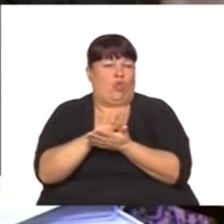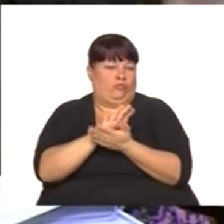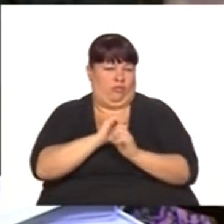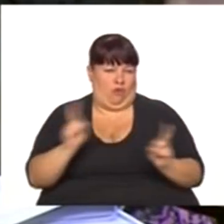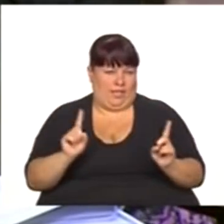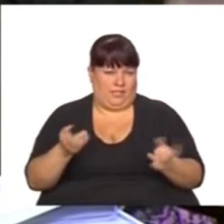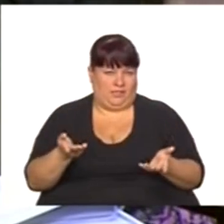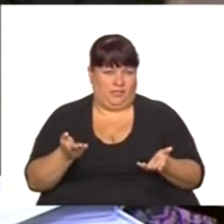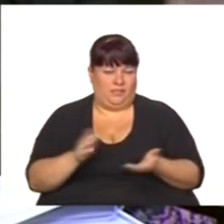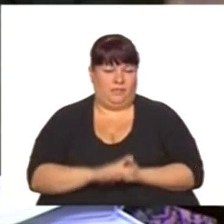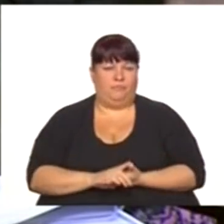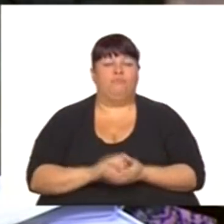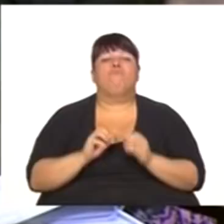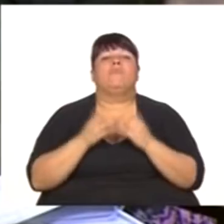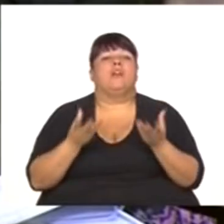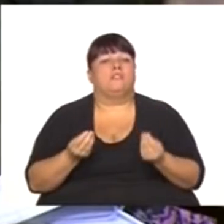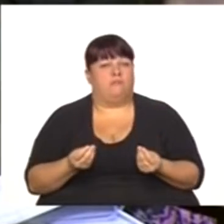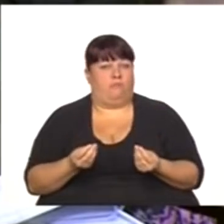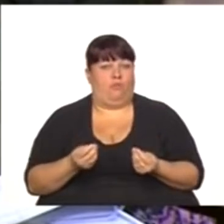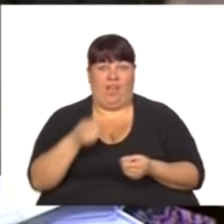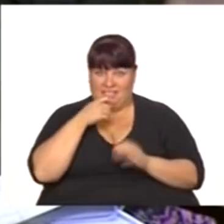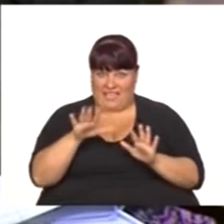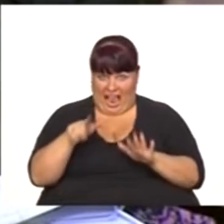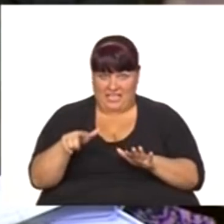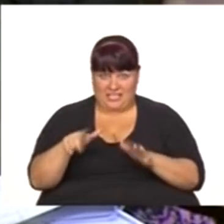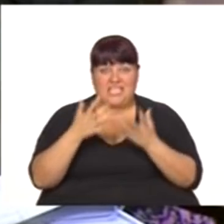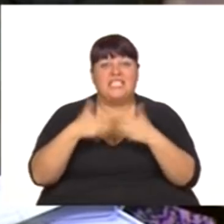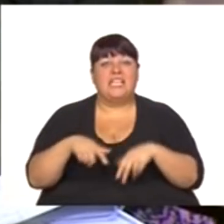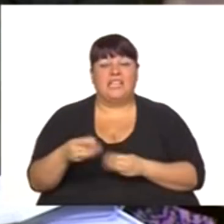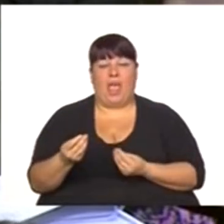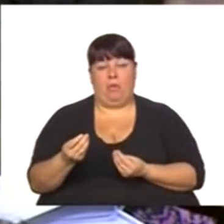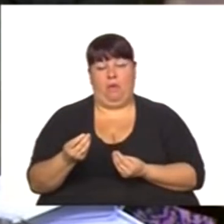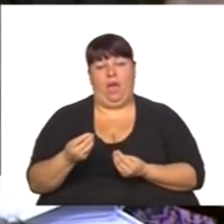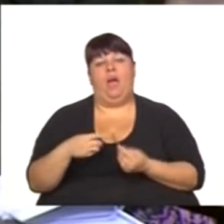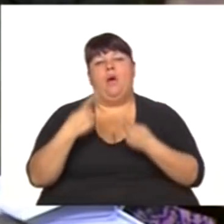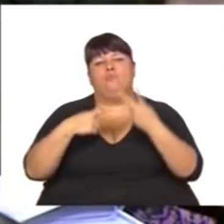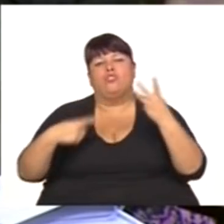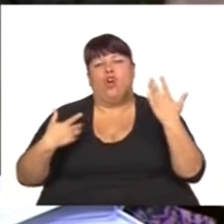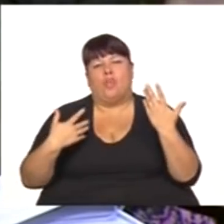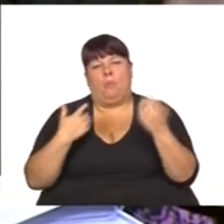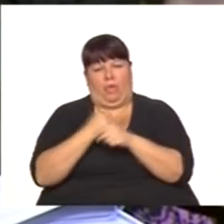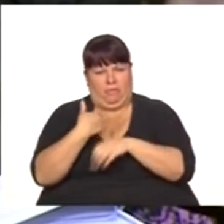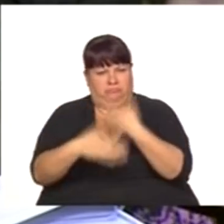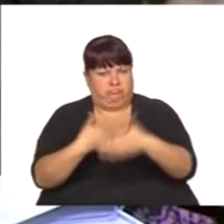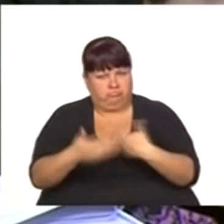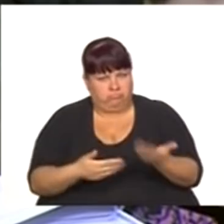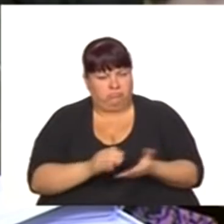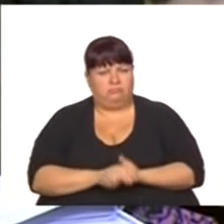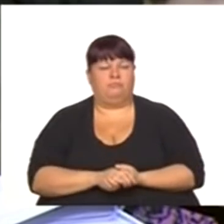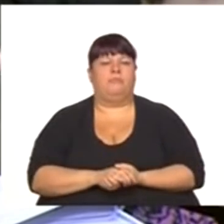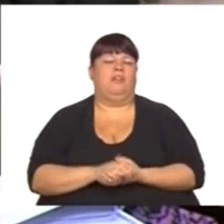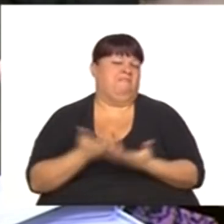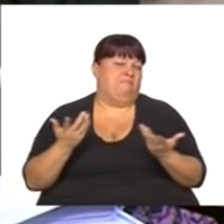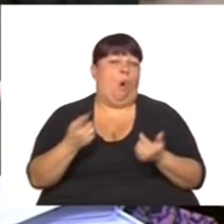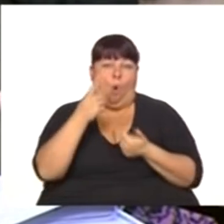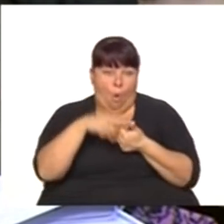solución. ¿Qué hacemos entonces si este es el diagnóstico del sistema? Bueno, hay muchas cosas que se pueden hacer.